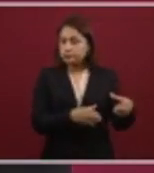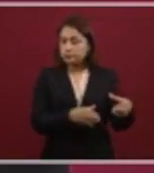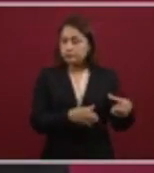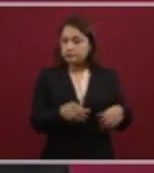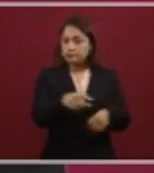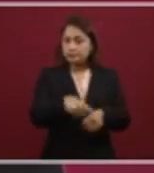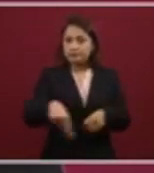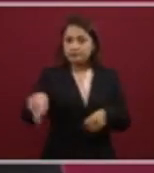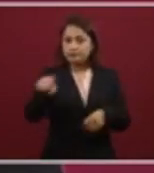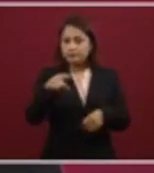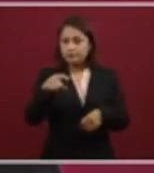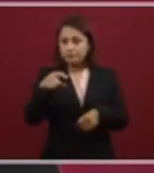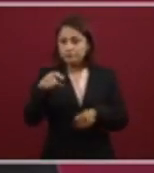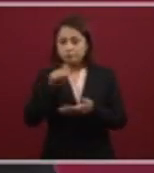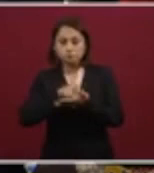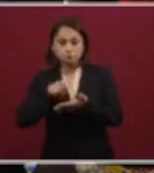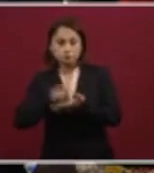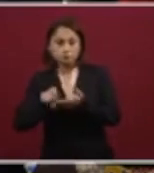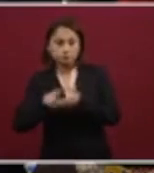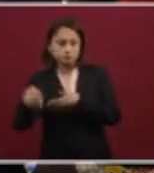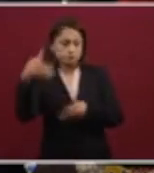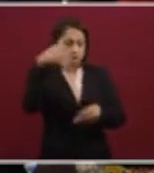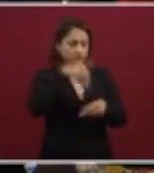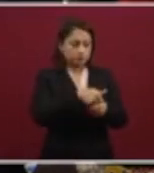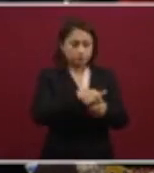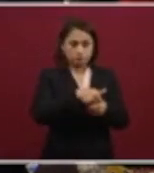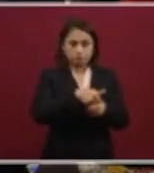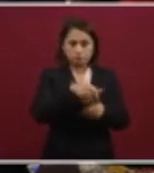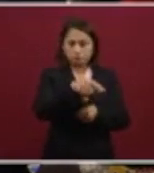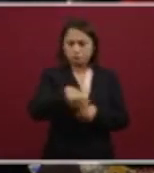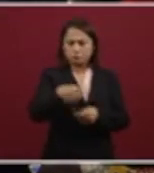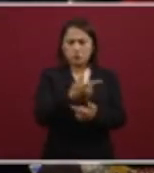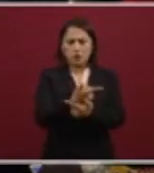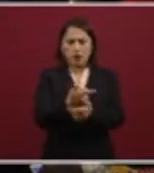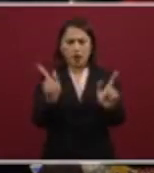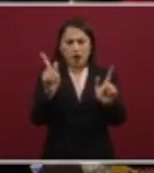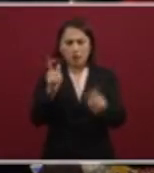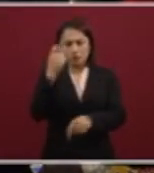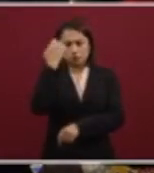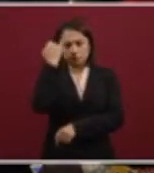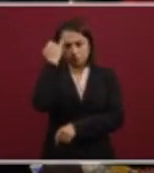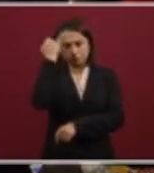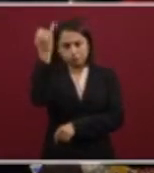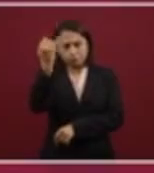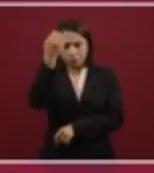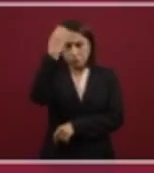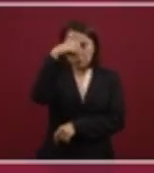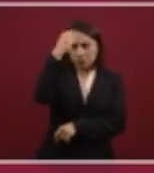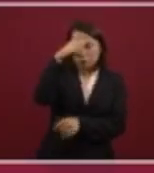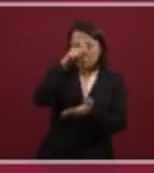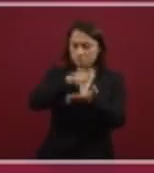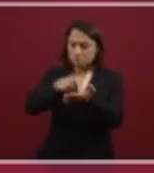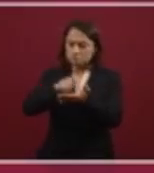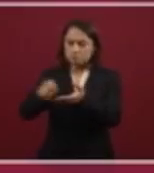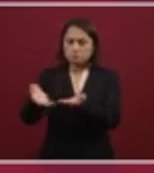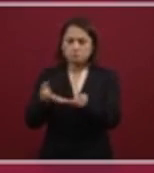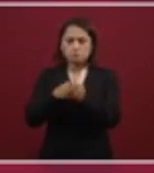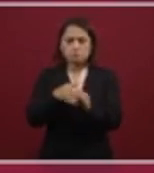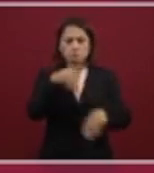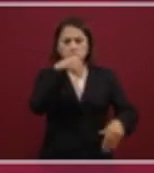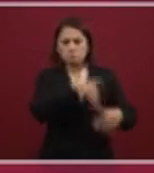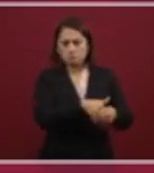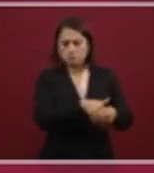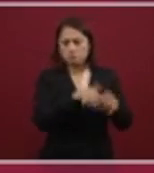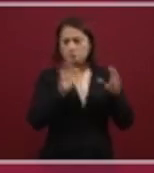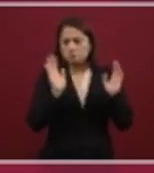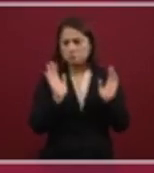pidiendo que se manifiesten, que cada quien lo haga libremente, pero se ve esto como